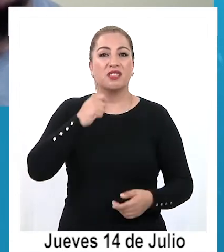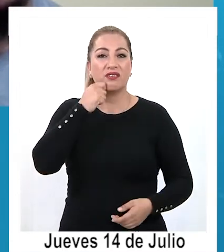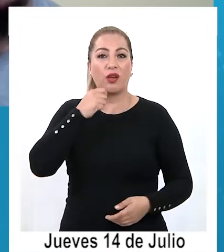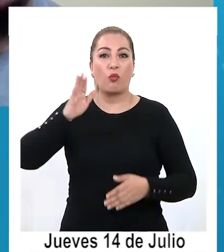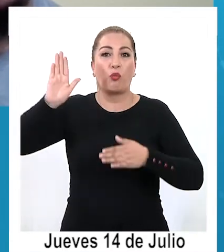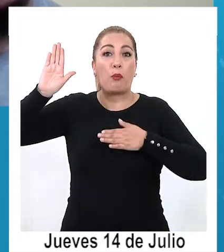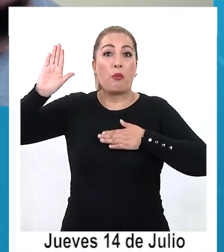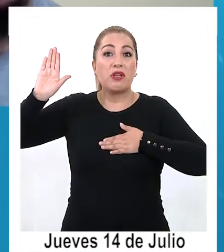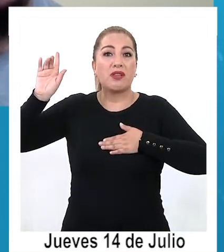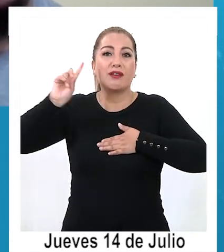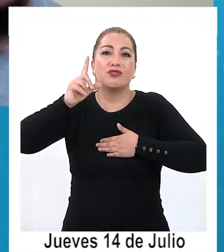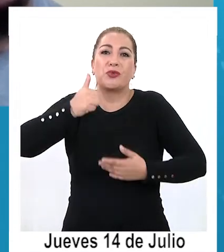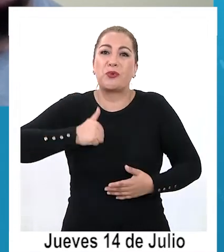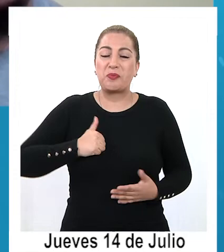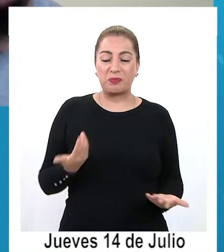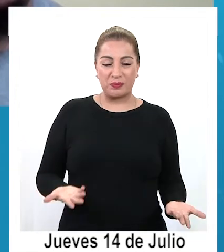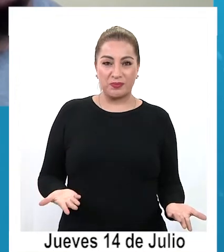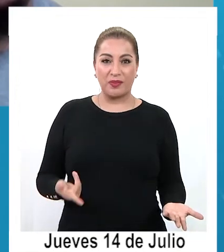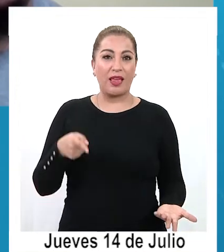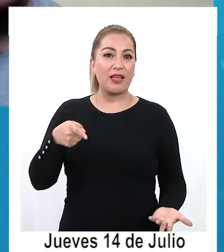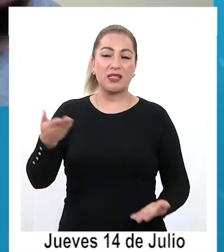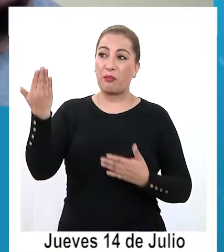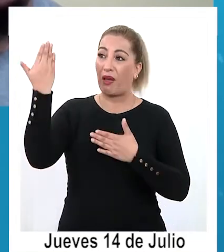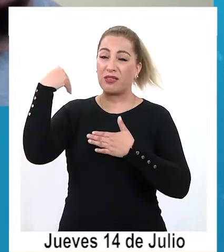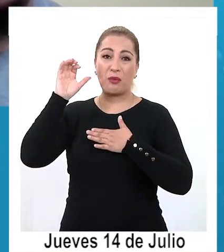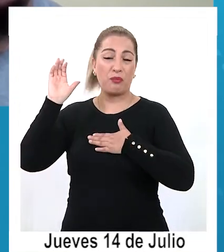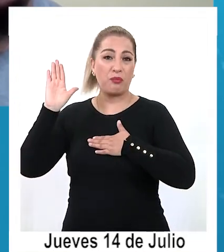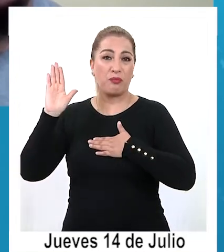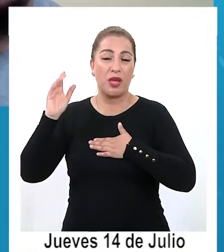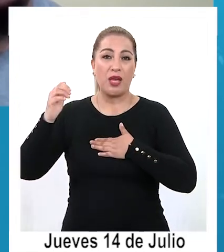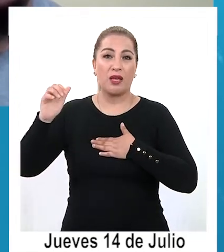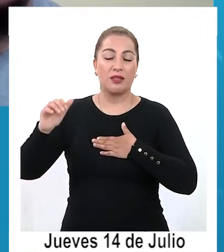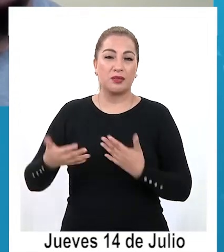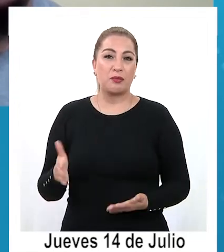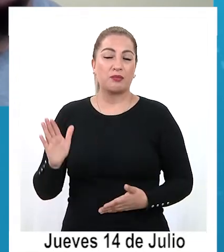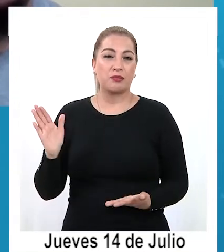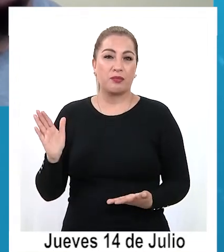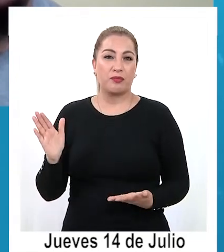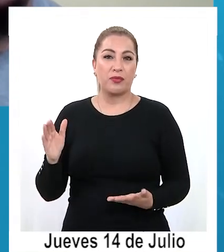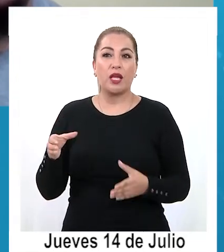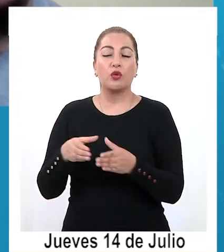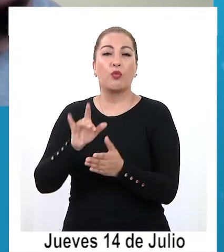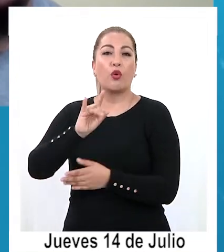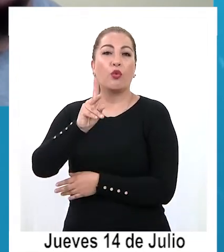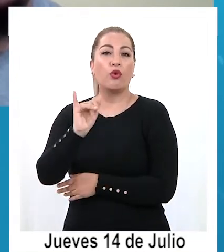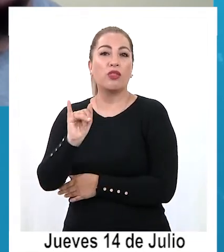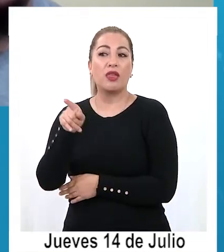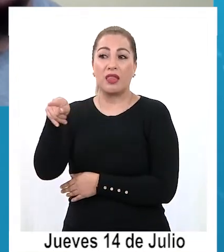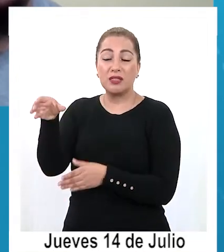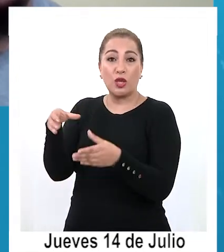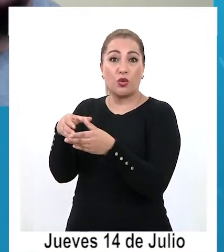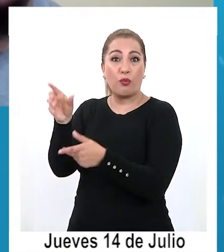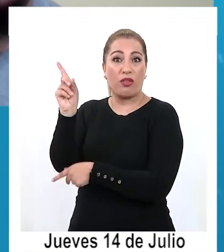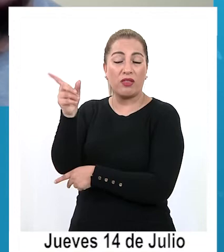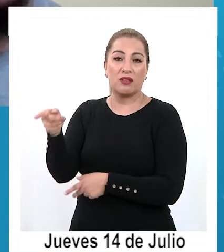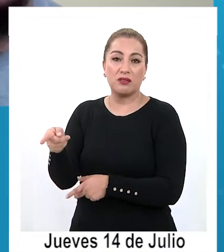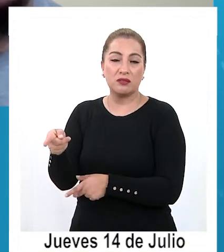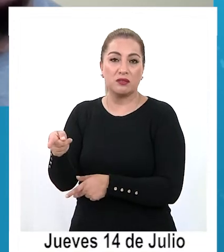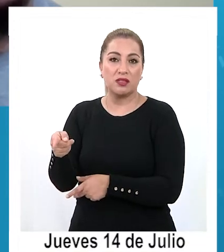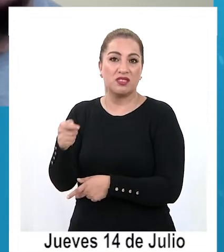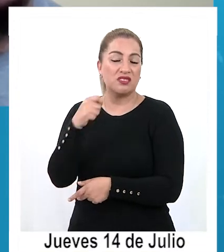completamente vacía, porque esa promesa que está haciendo la UIA de ese sector no tiene